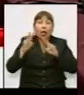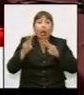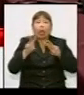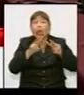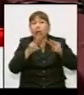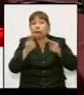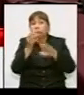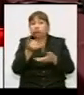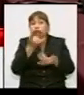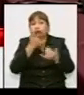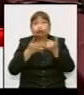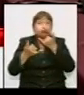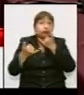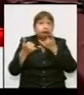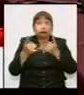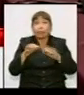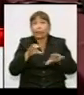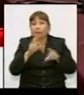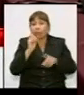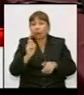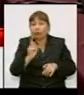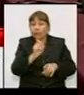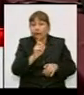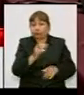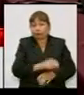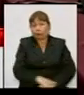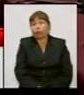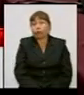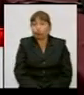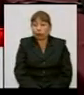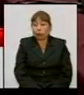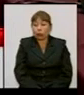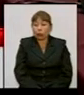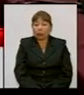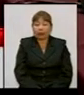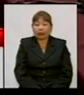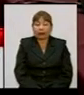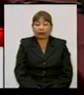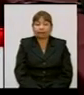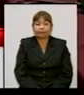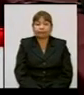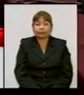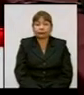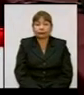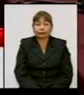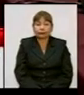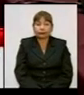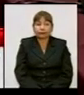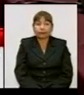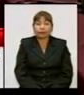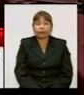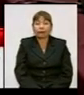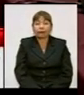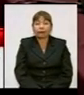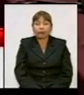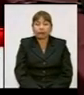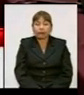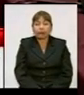la capacidad de seguridad de cada uno de los propietarios de cada uno de ellos. Siguiente, por favor.